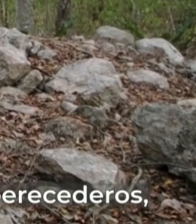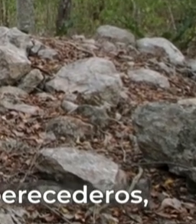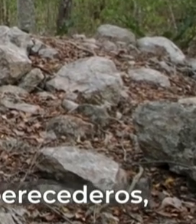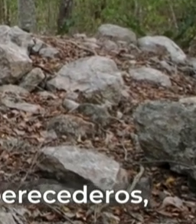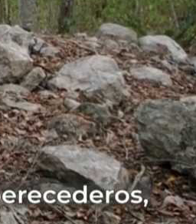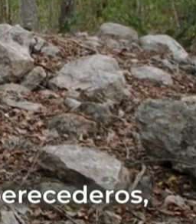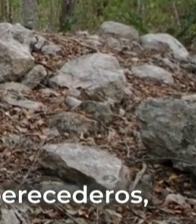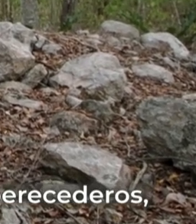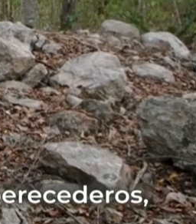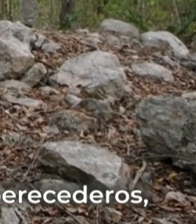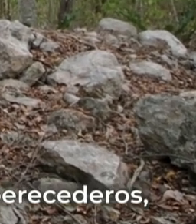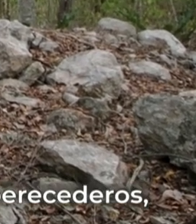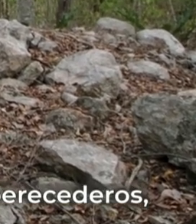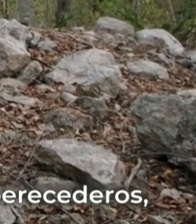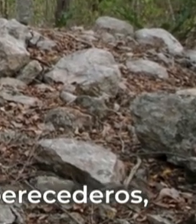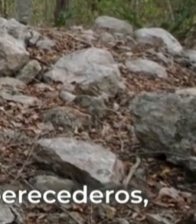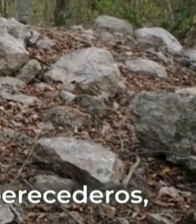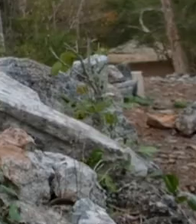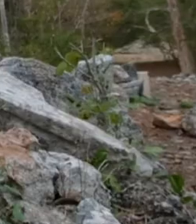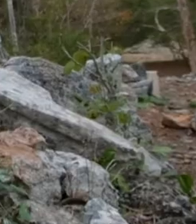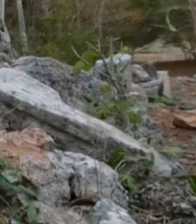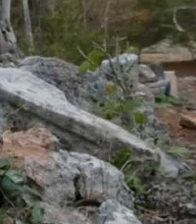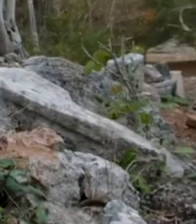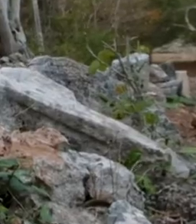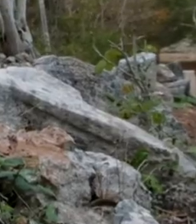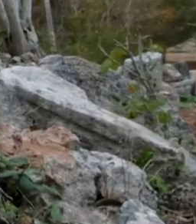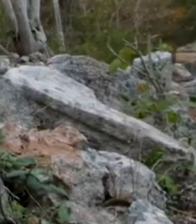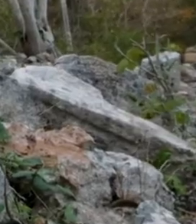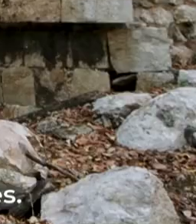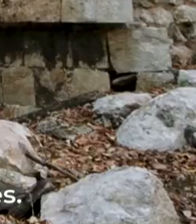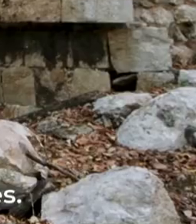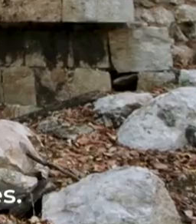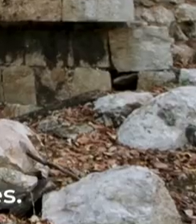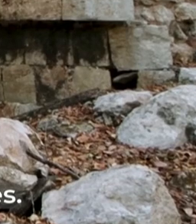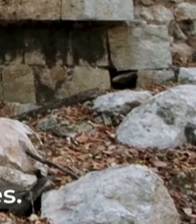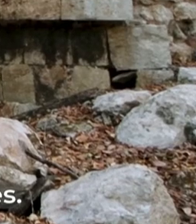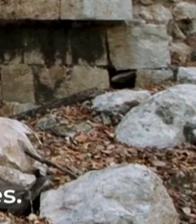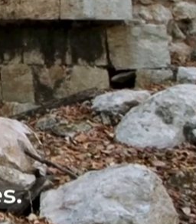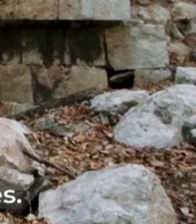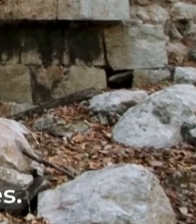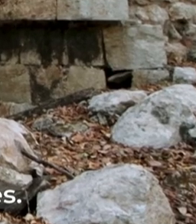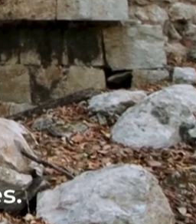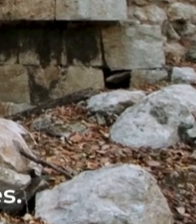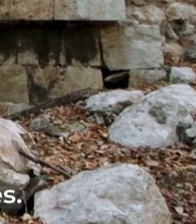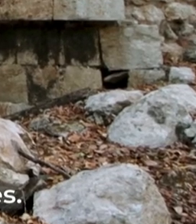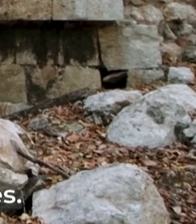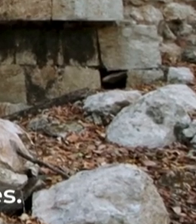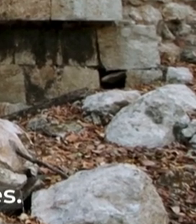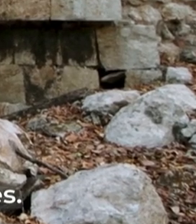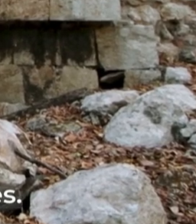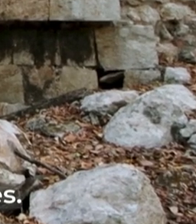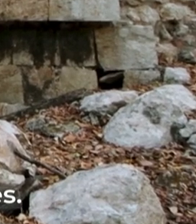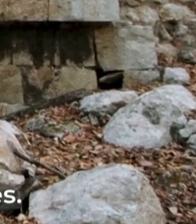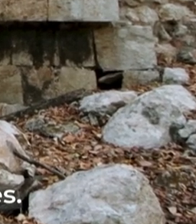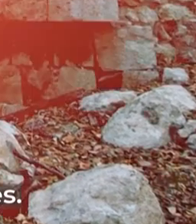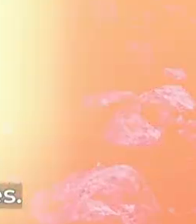y no de materiales perecederos, y que los diversos vestigios corresponden a las áreas